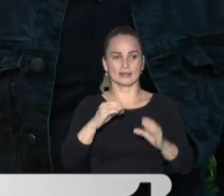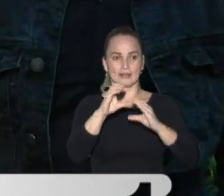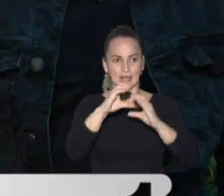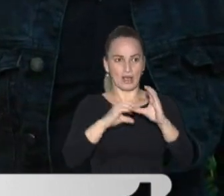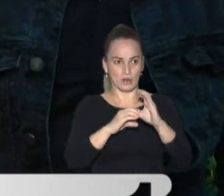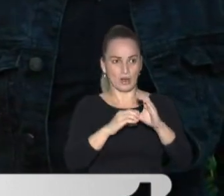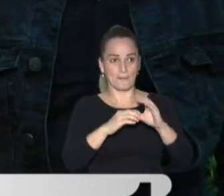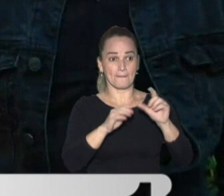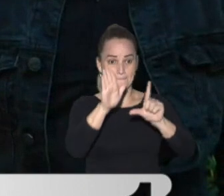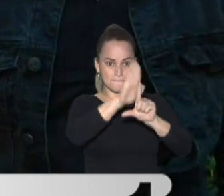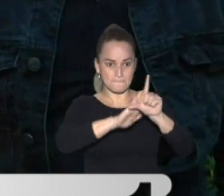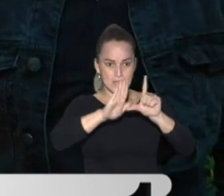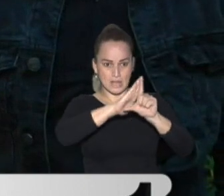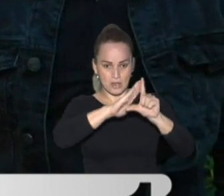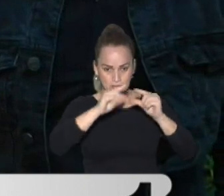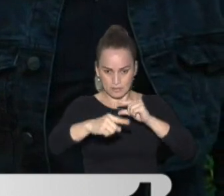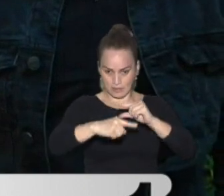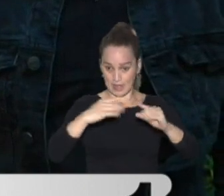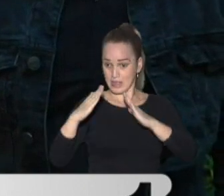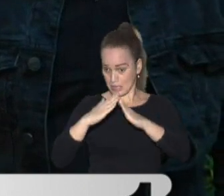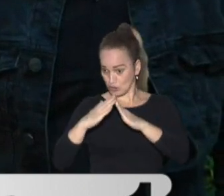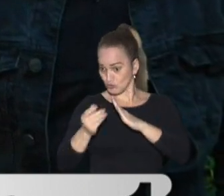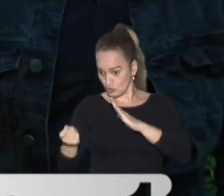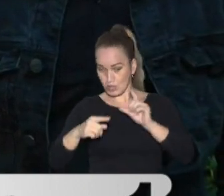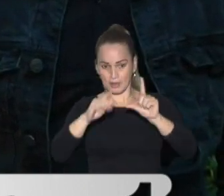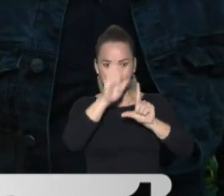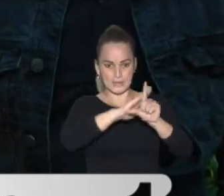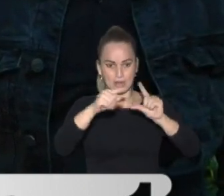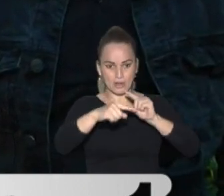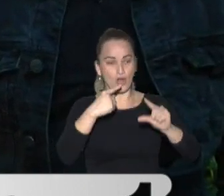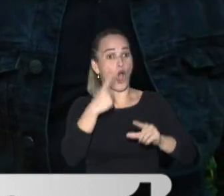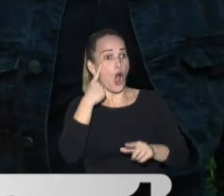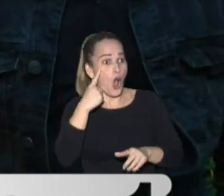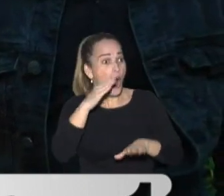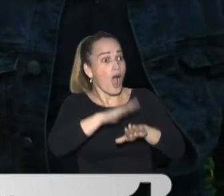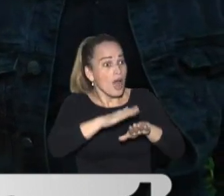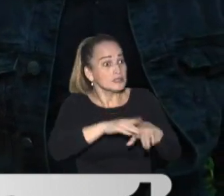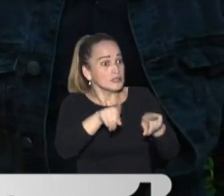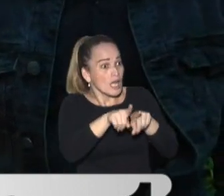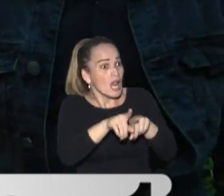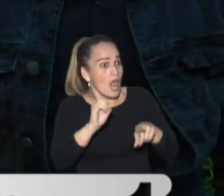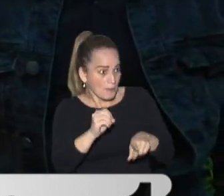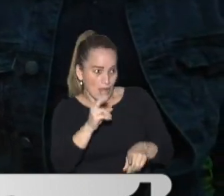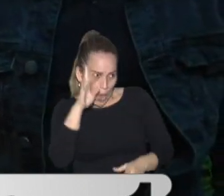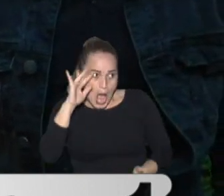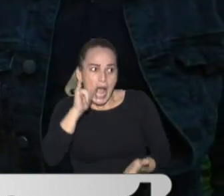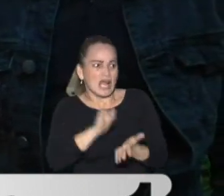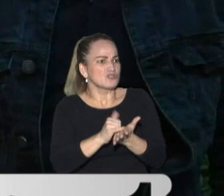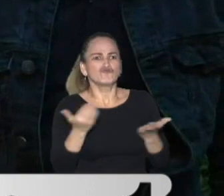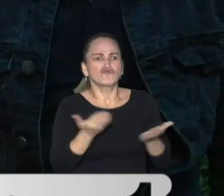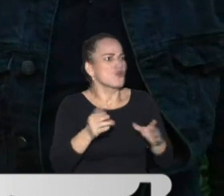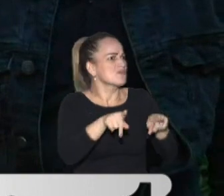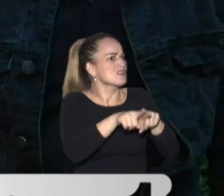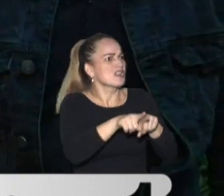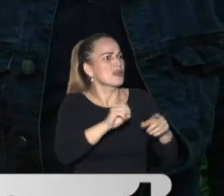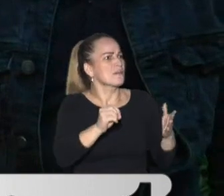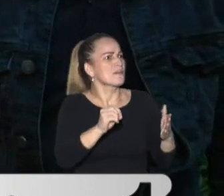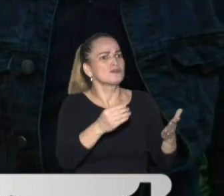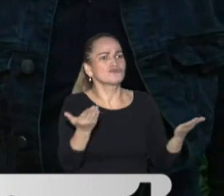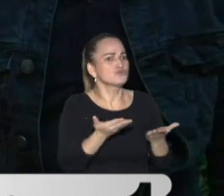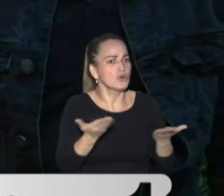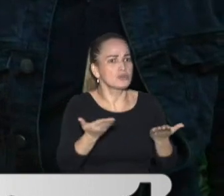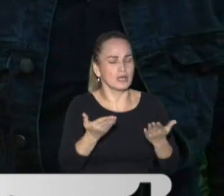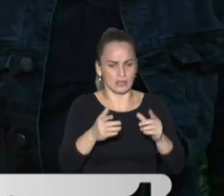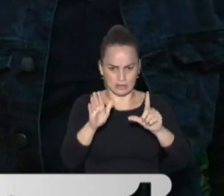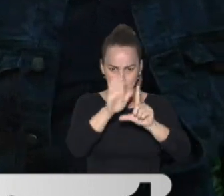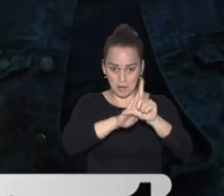noche. Una vecina nos envió diciendo, ¿no? A ver, reconozcan, creo que es tu hermano. ¿Dónde está tu hermano? Así. Y